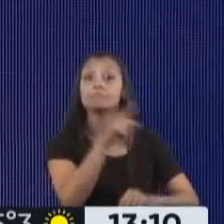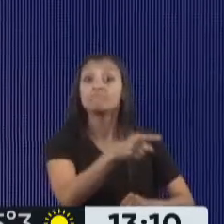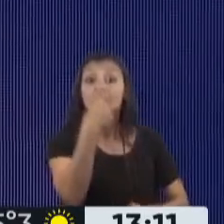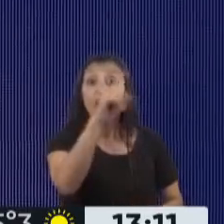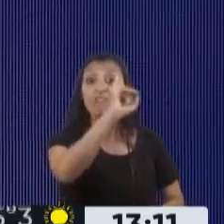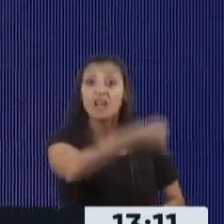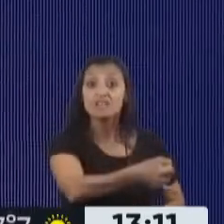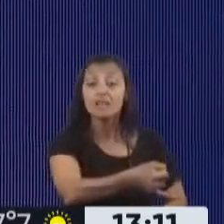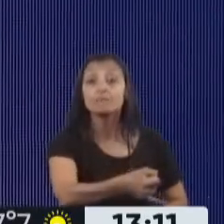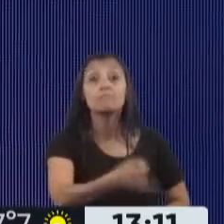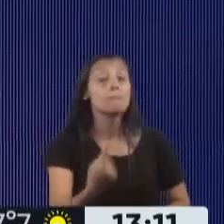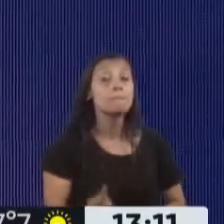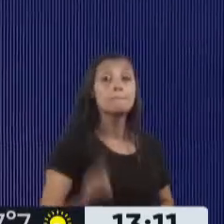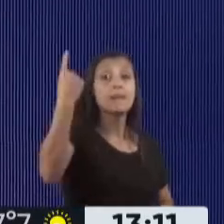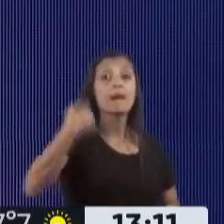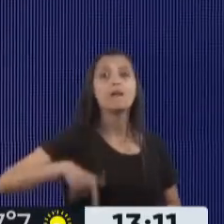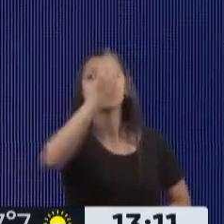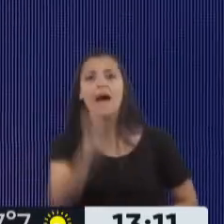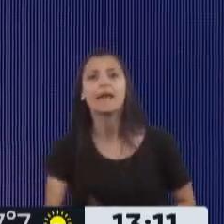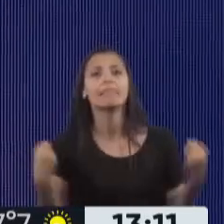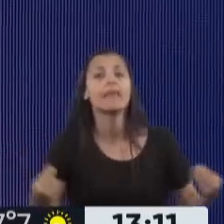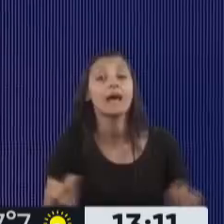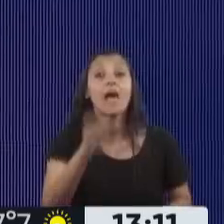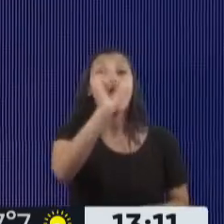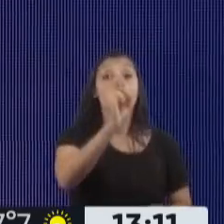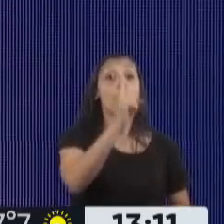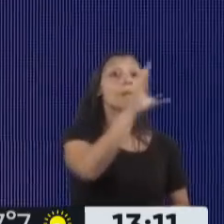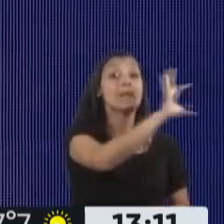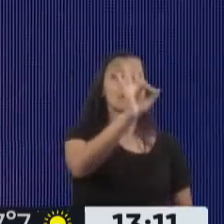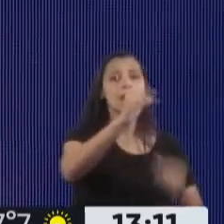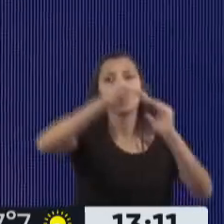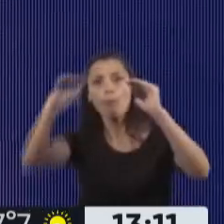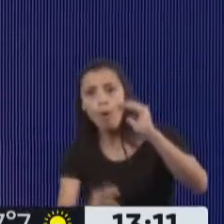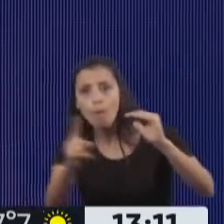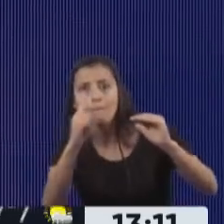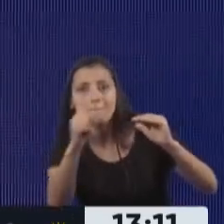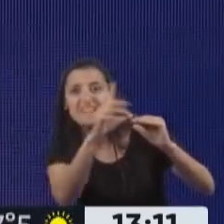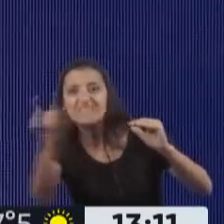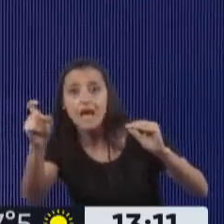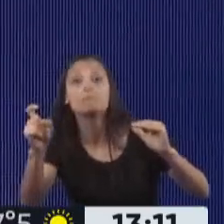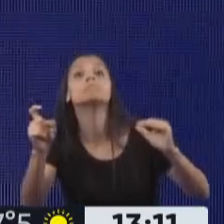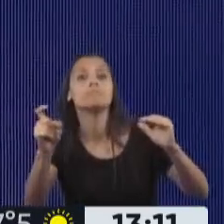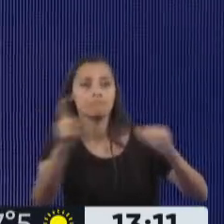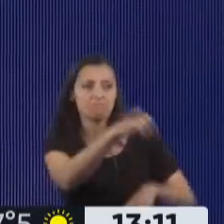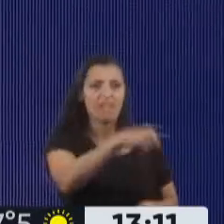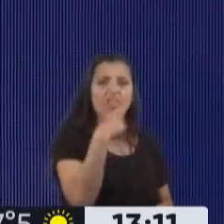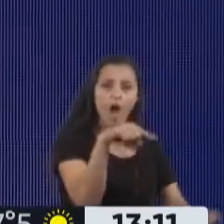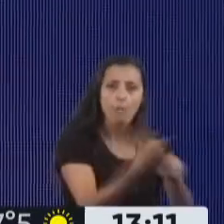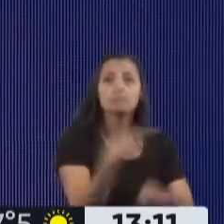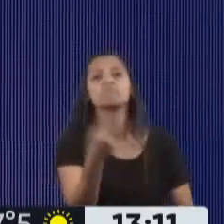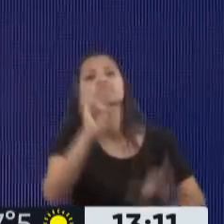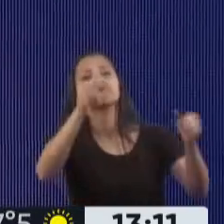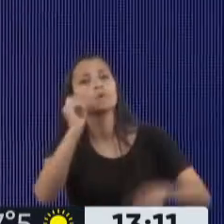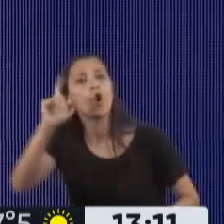funcionó y pasó algo que nunca pasó en Argentina, y es que el dólar de 1.500 se cayó a 1.100. Así que eso que también parecía imposible, nosotros también lo